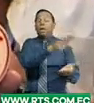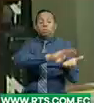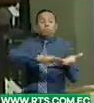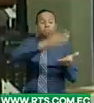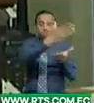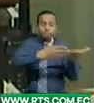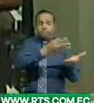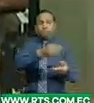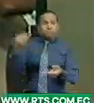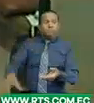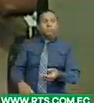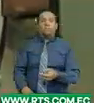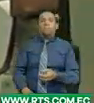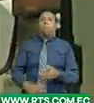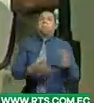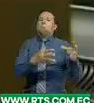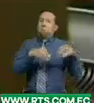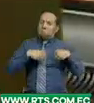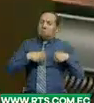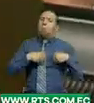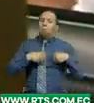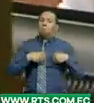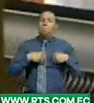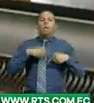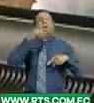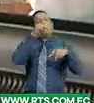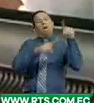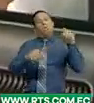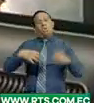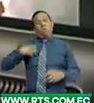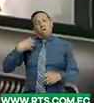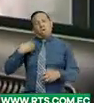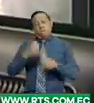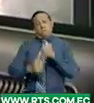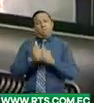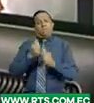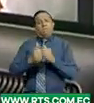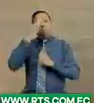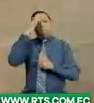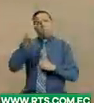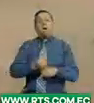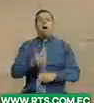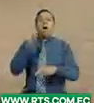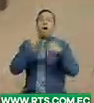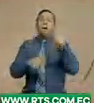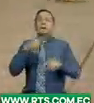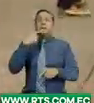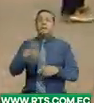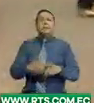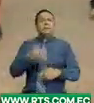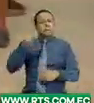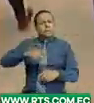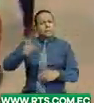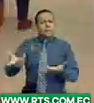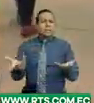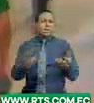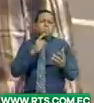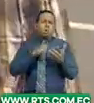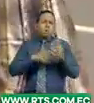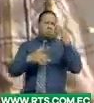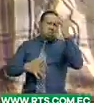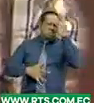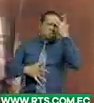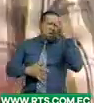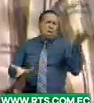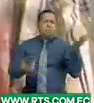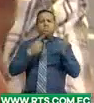como tal. Otro problema que expresaron es la necesidad de dichos insumos para personas que requieren su uso por otras afecciones. ¿Qué